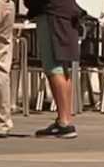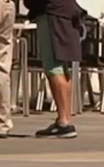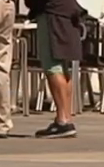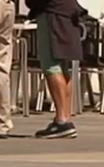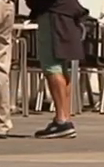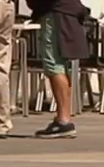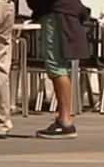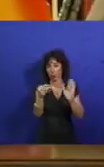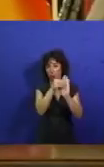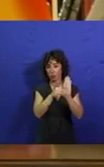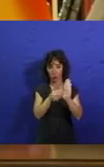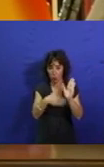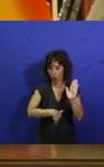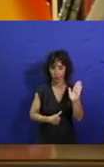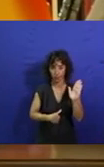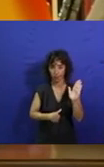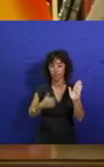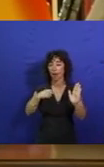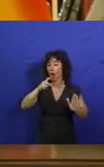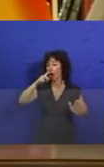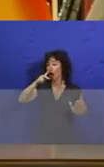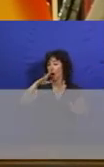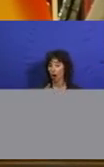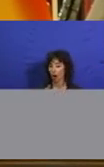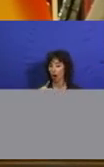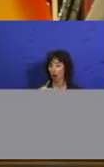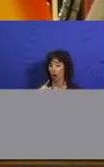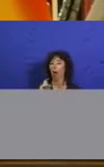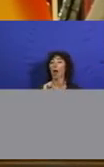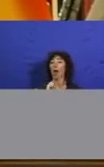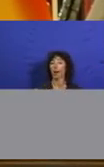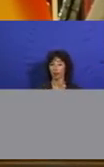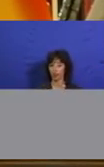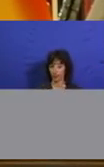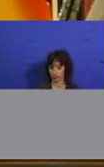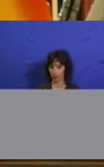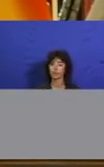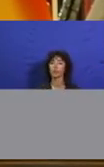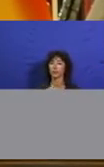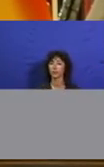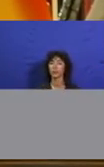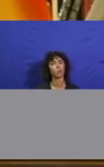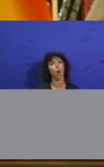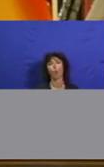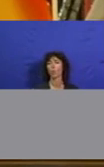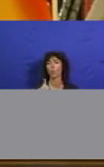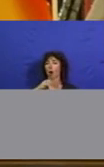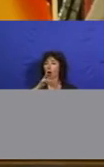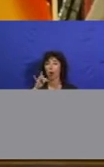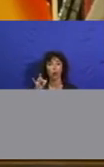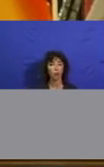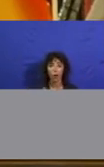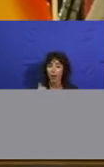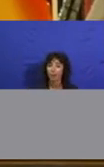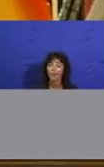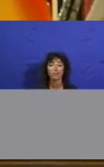Finalmente, después de muchos años, en el pasado mandato se aprobó definitivamente ese PORM, por lo que ahora toca empezar a trabajar en